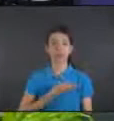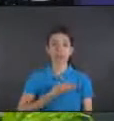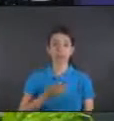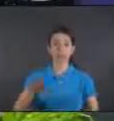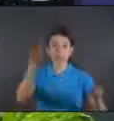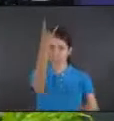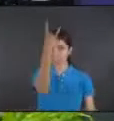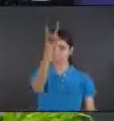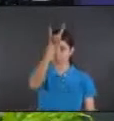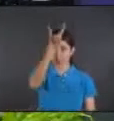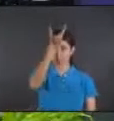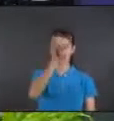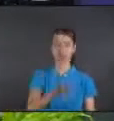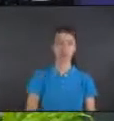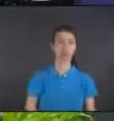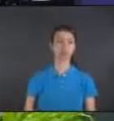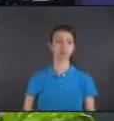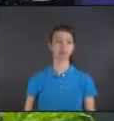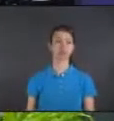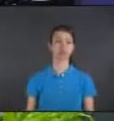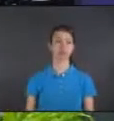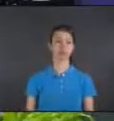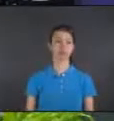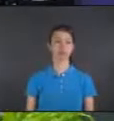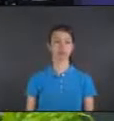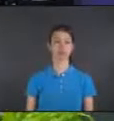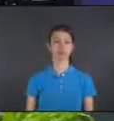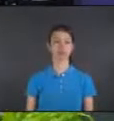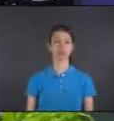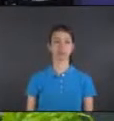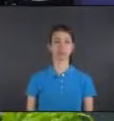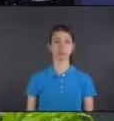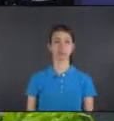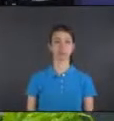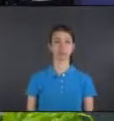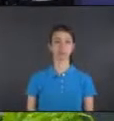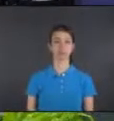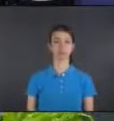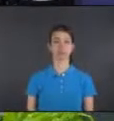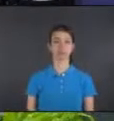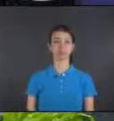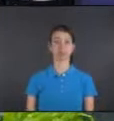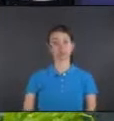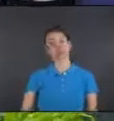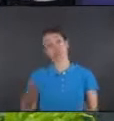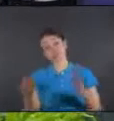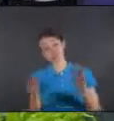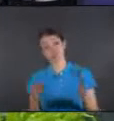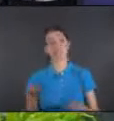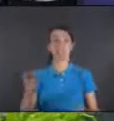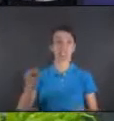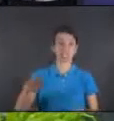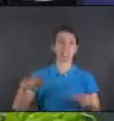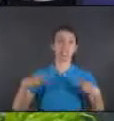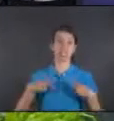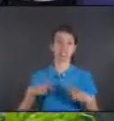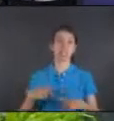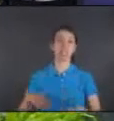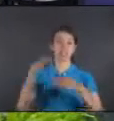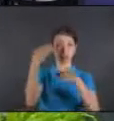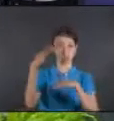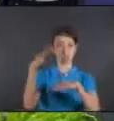nada. Ahora usted, ya con la responsabilidad, vaya y termine lo que dejó a medias, reinicie.